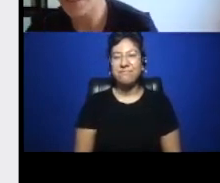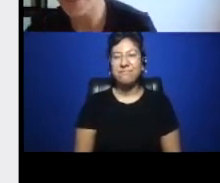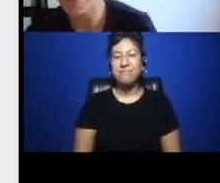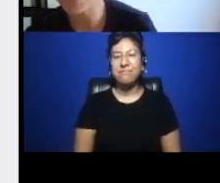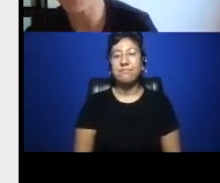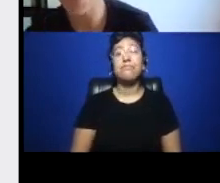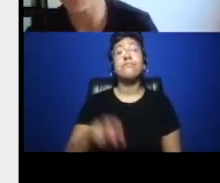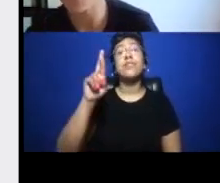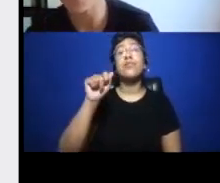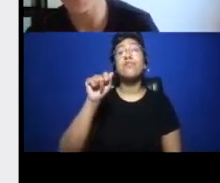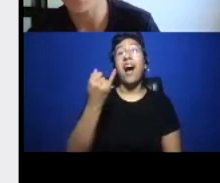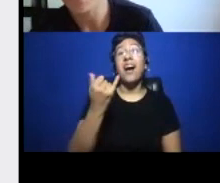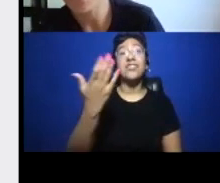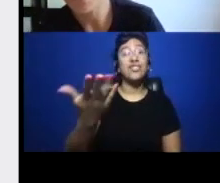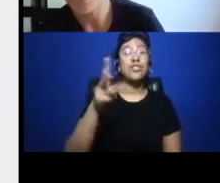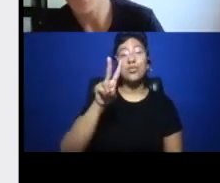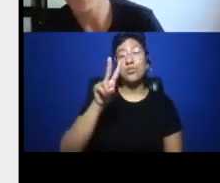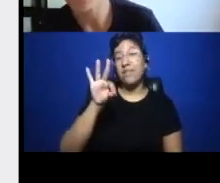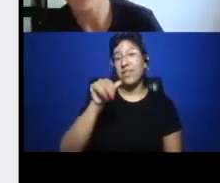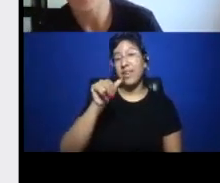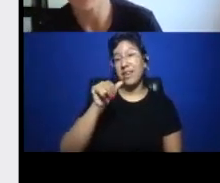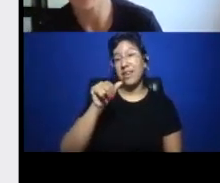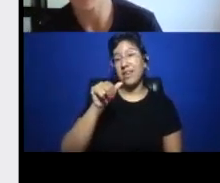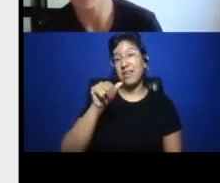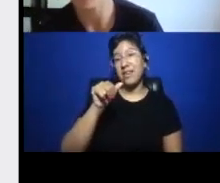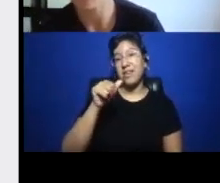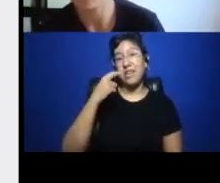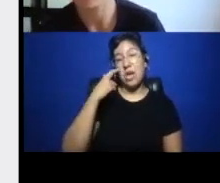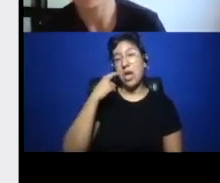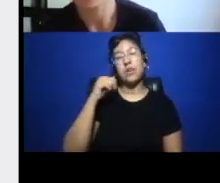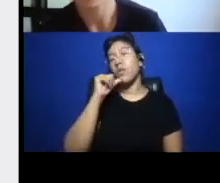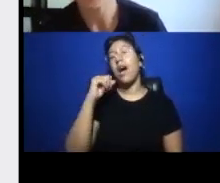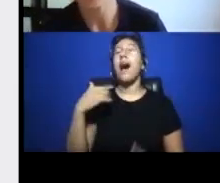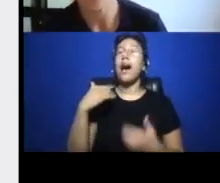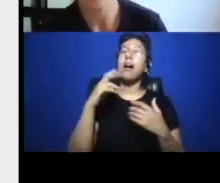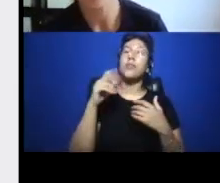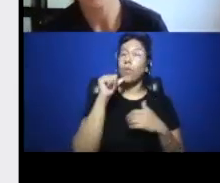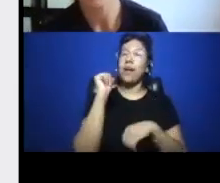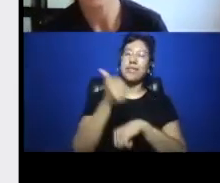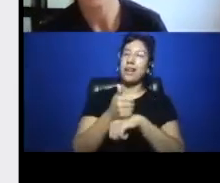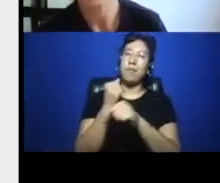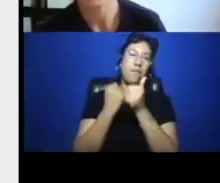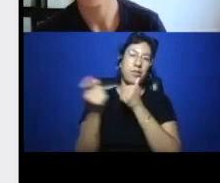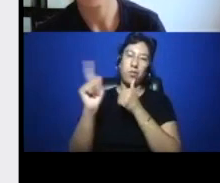Raj, take away, use two factor more. Don't have it set up everywhere. Raj. Thanks, Raj.